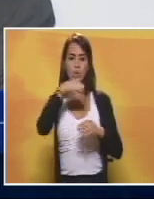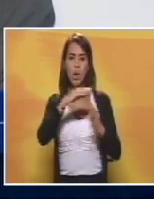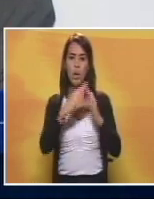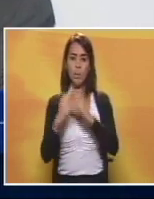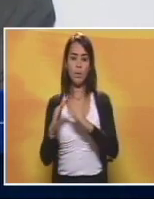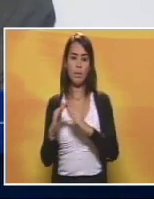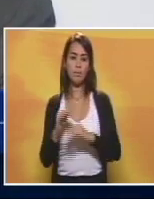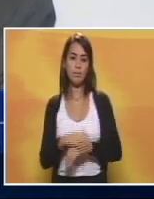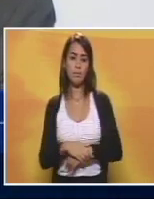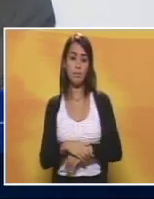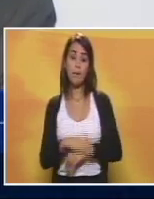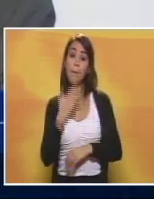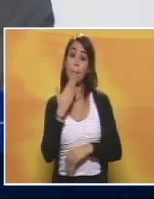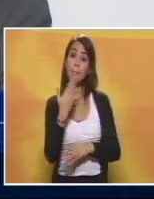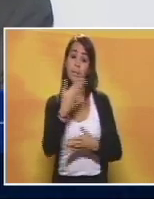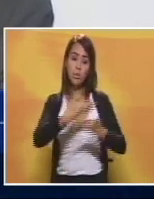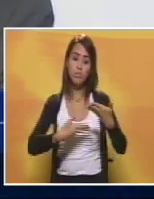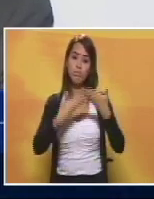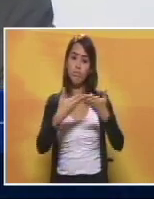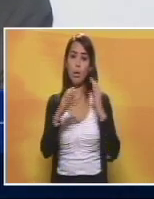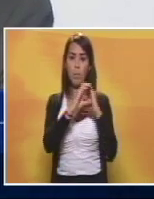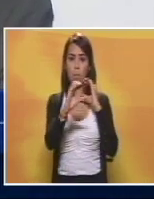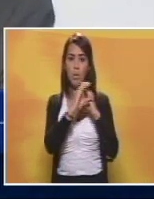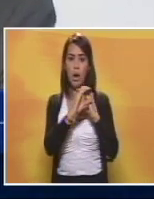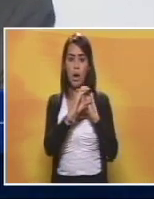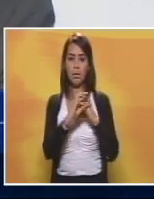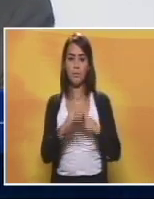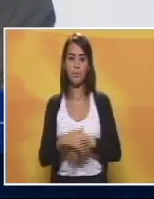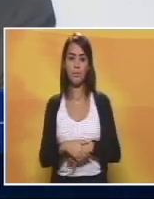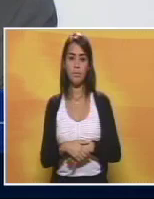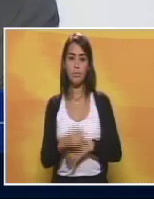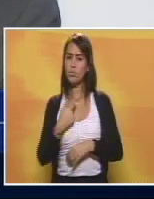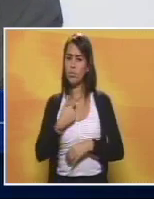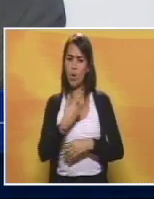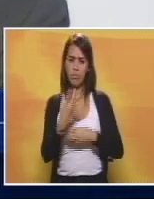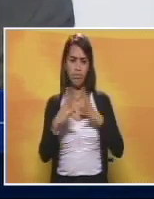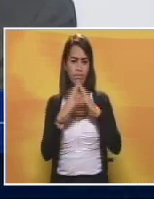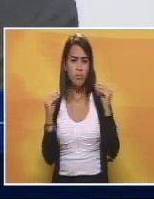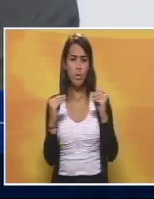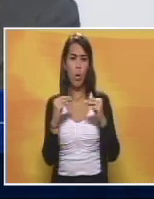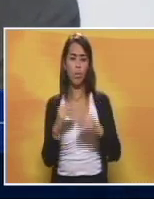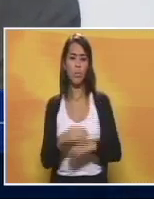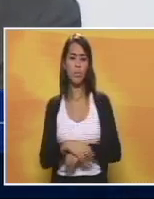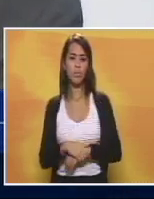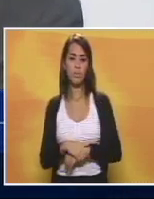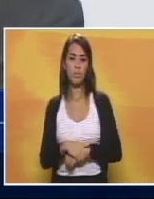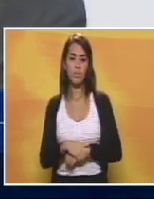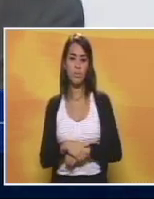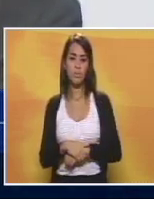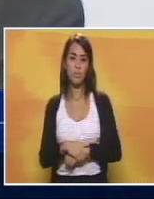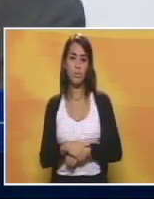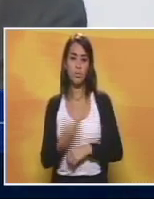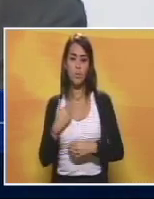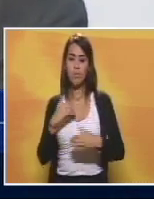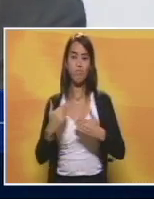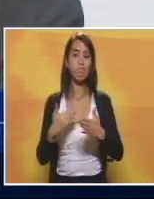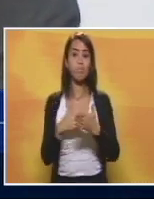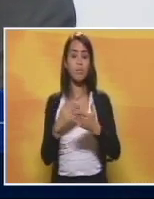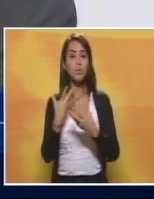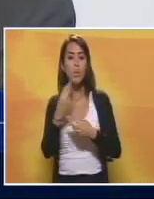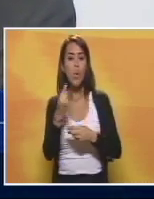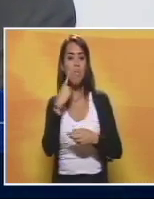para transportar público yo voy con todo nada me detiene se acabó la campaña